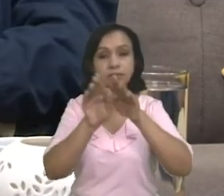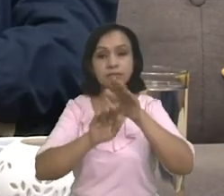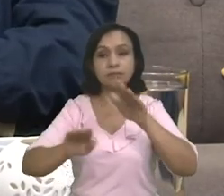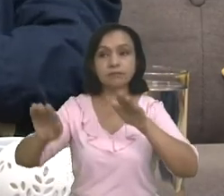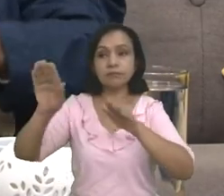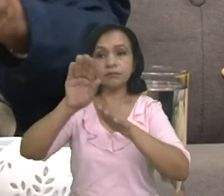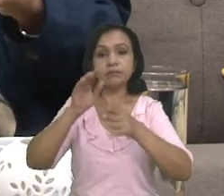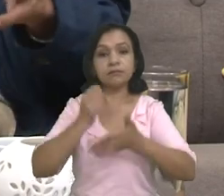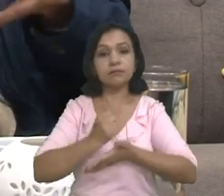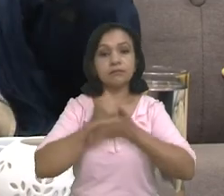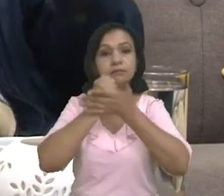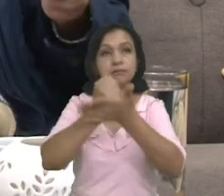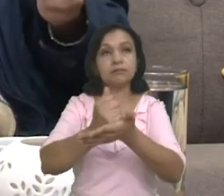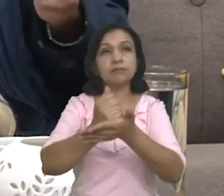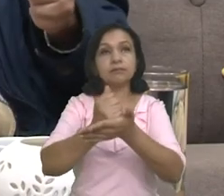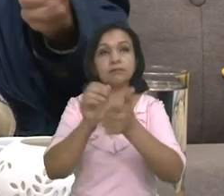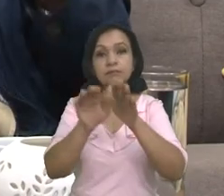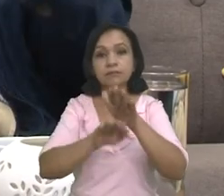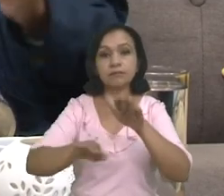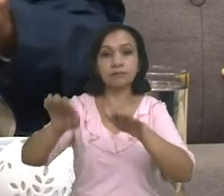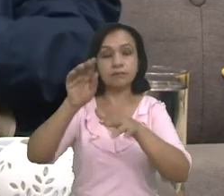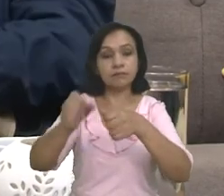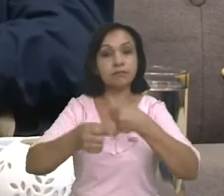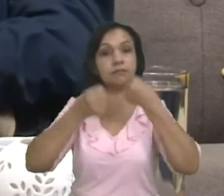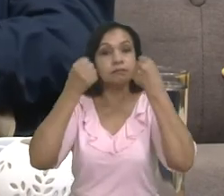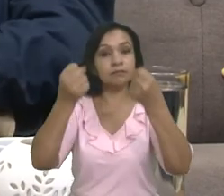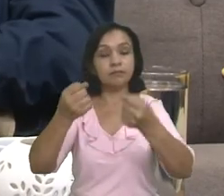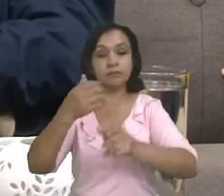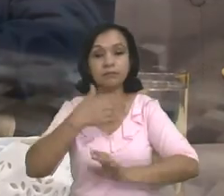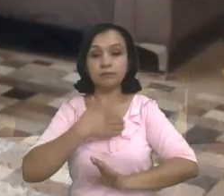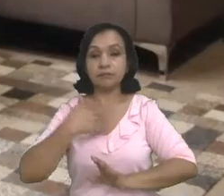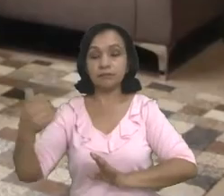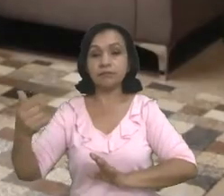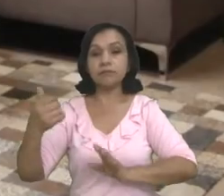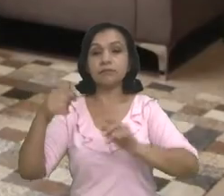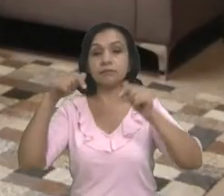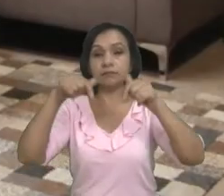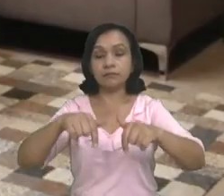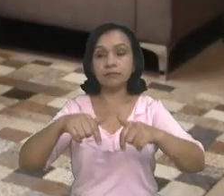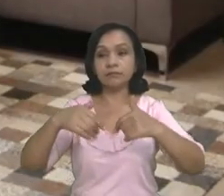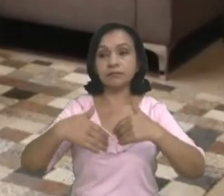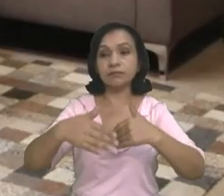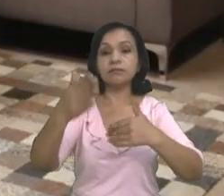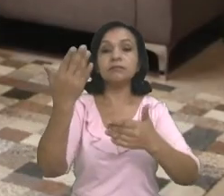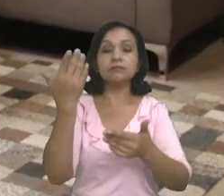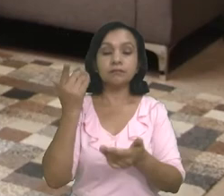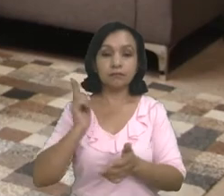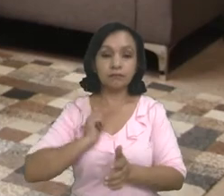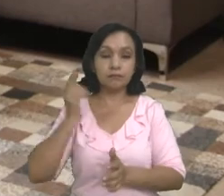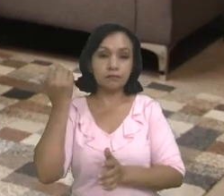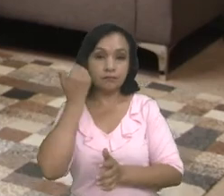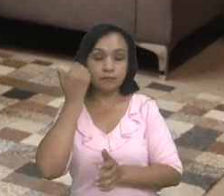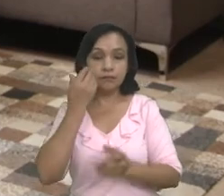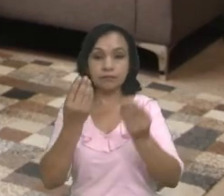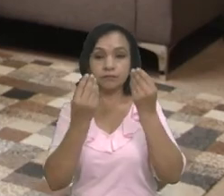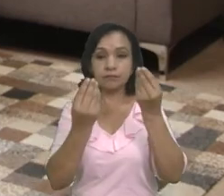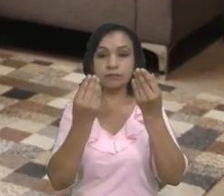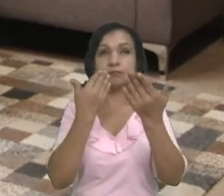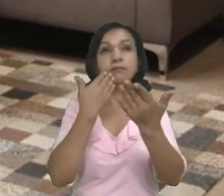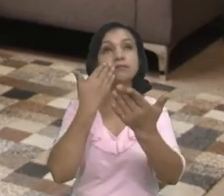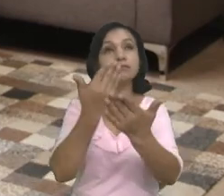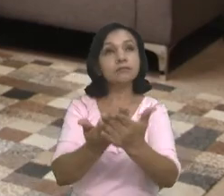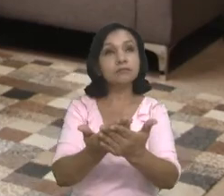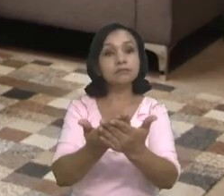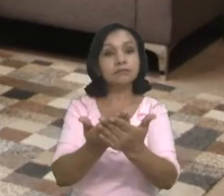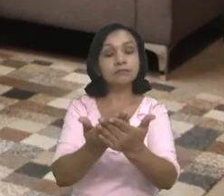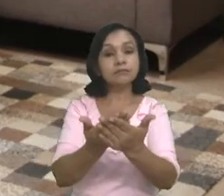nos va a permitir ser más fuertes y enfrentar mejor esta situación cuando se nos presenta muchísimas gracias doctor por su tiempo y